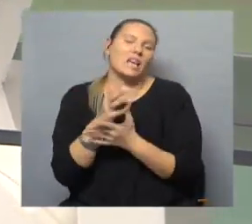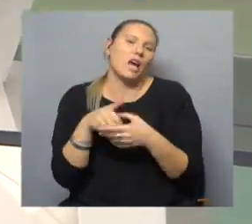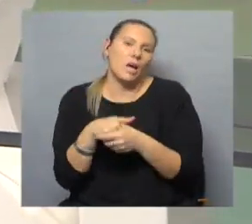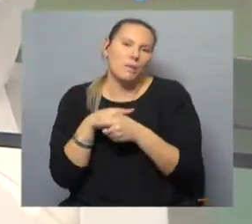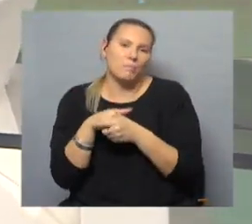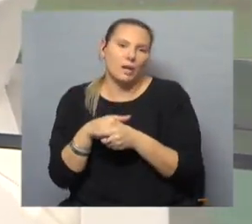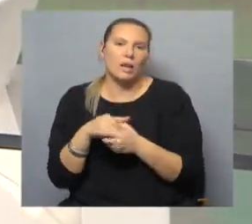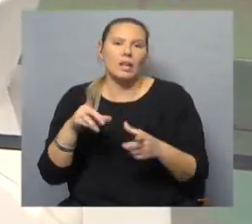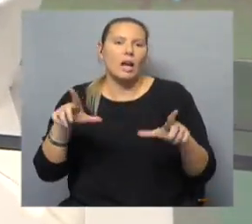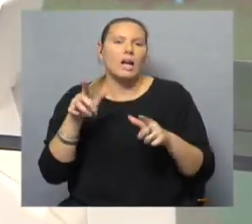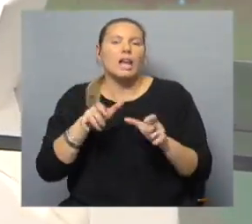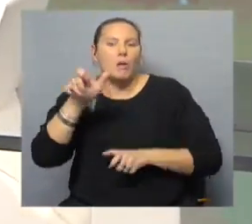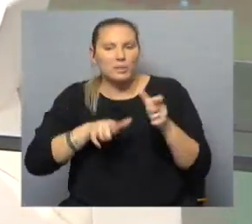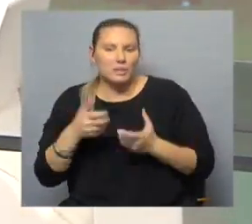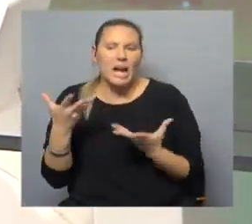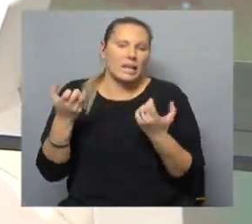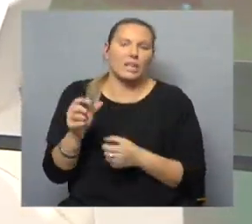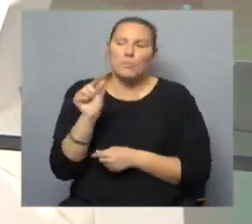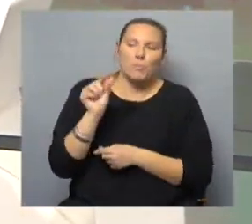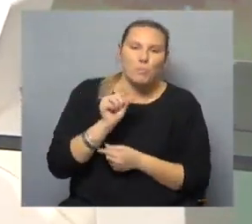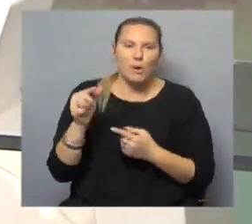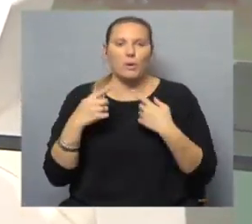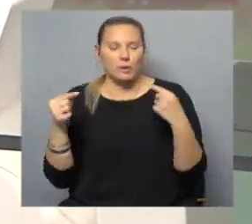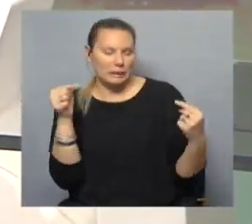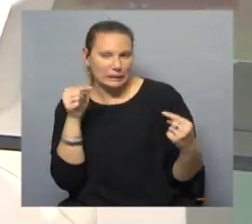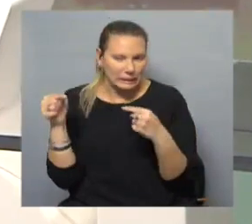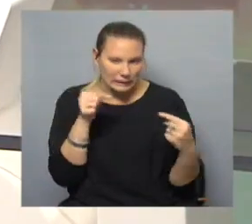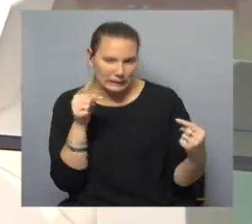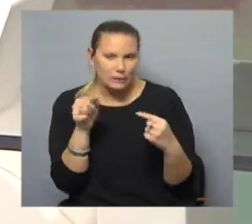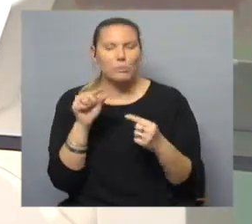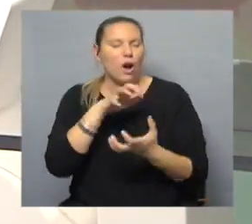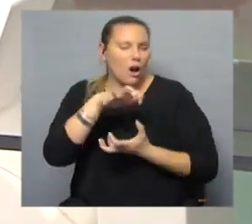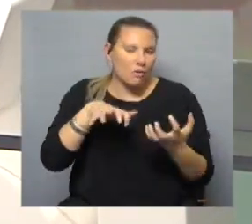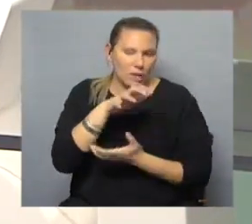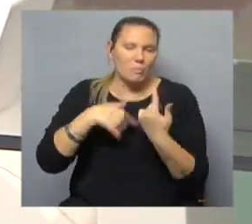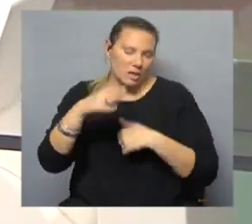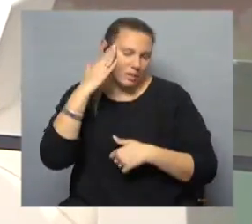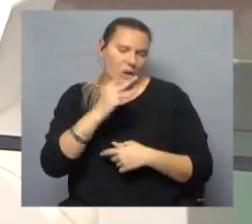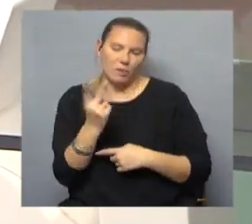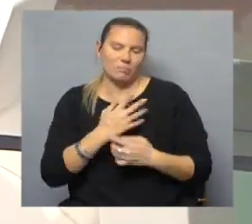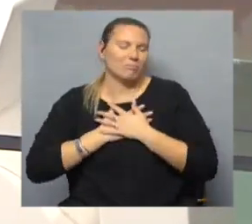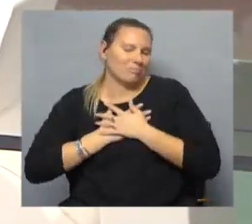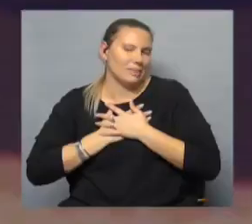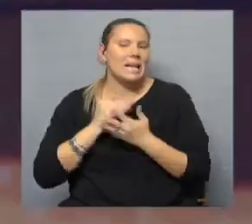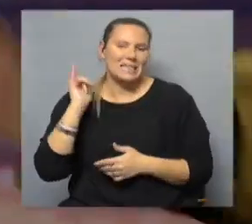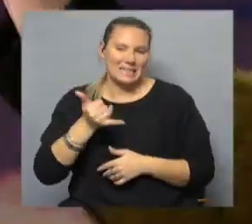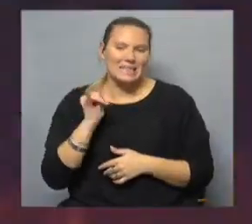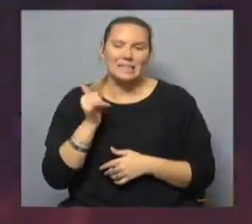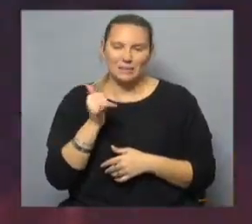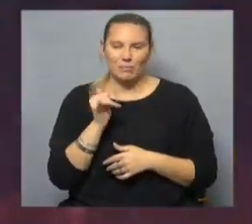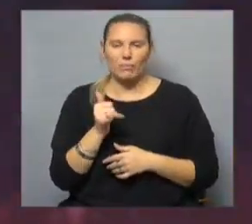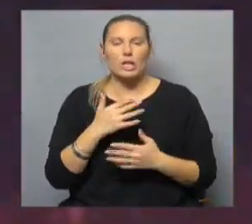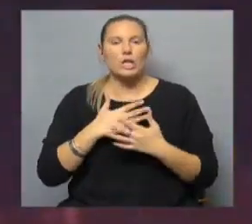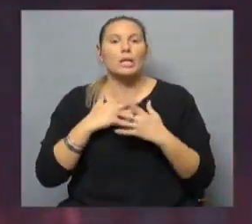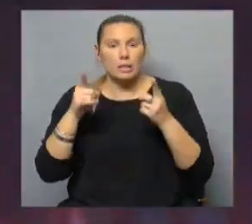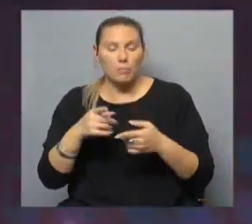por la galería. La gente lo que quiere es un poquito de... Un poquito de picante, un poquito de conflicto, pero saben que nos queremos mucho. ¿Verdad? ¿Verdad que sí? Y mucho